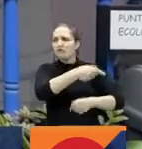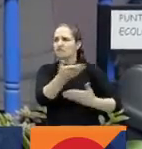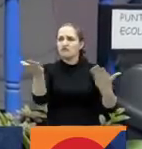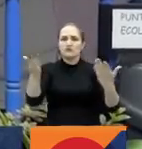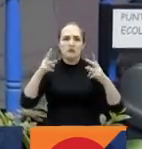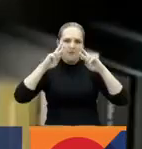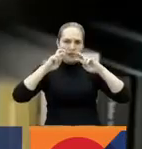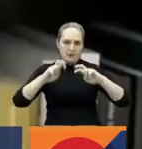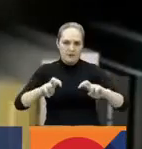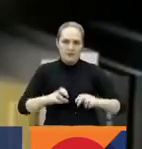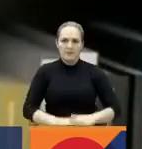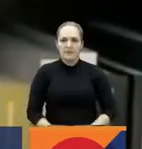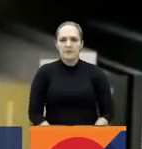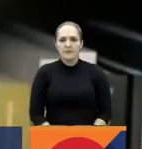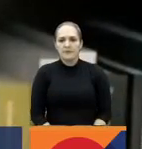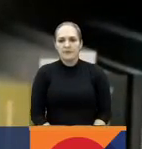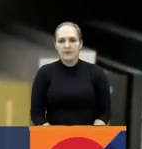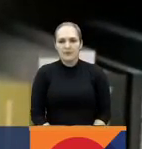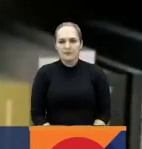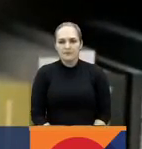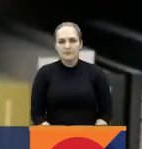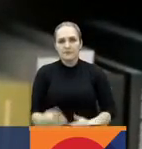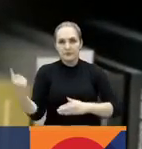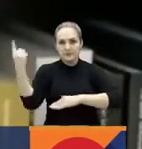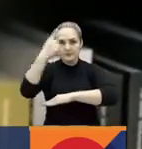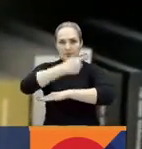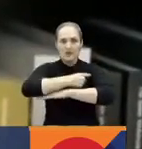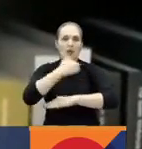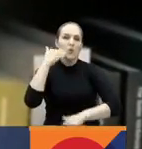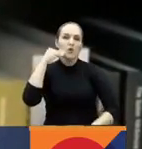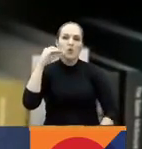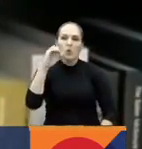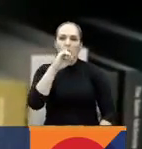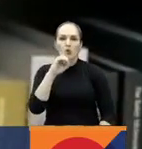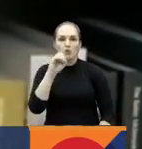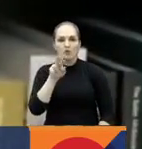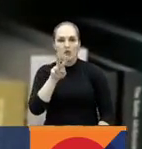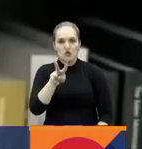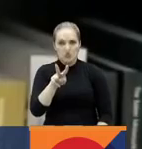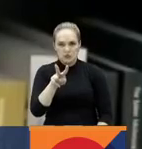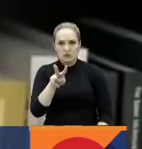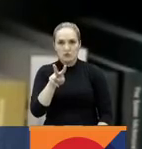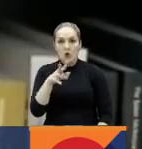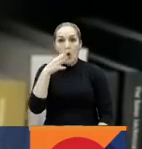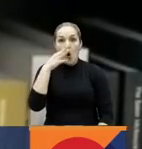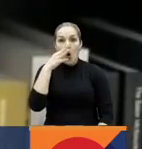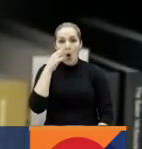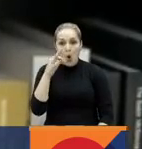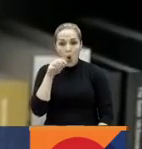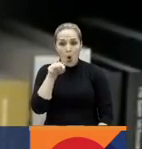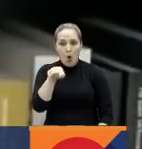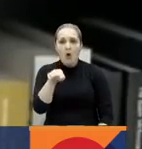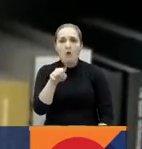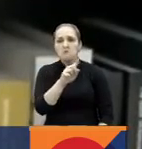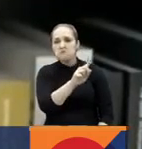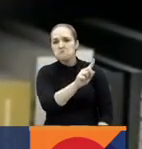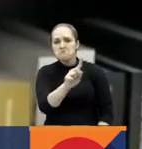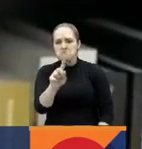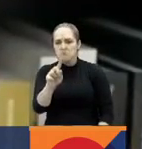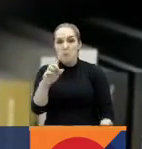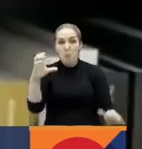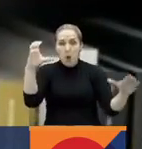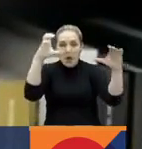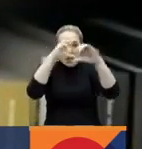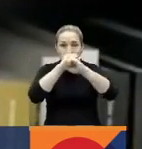de investigación. El día 2 de octubre, en horas de la noche, el señor Tairo Arias Carvajal fue